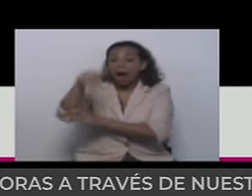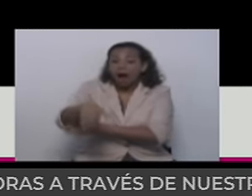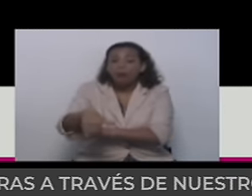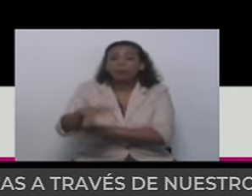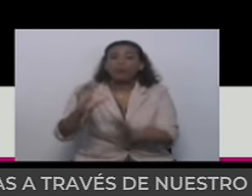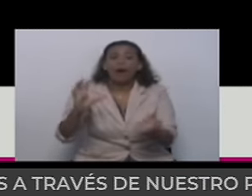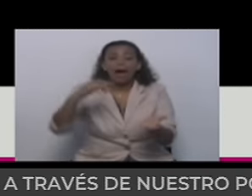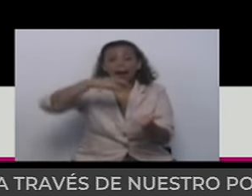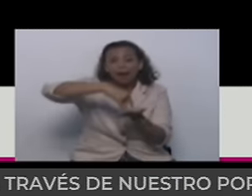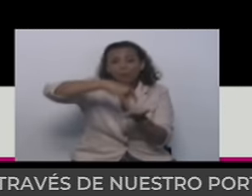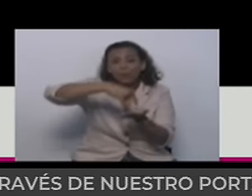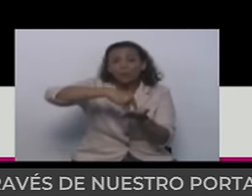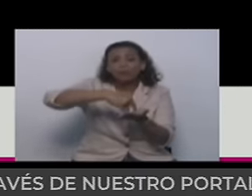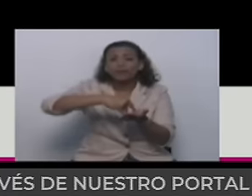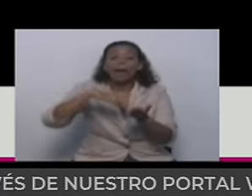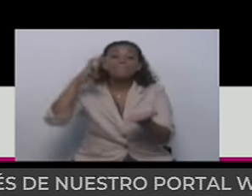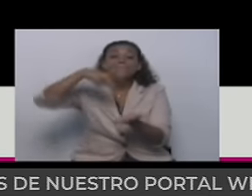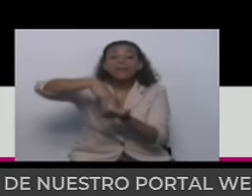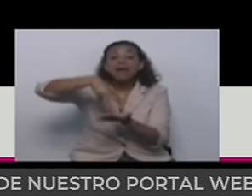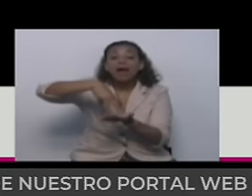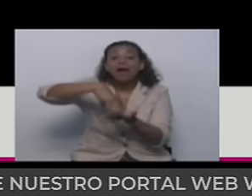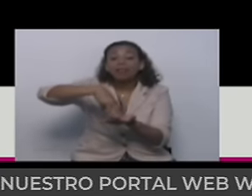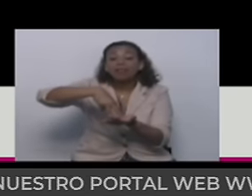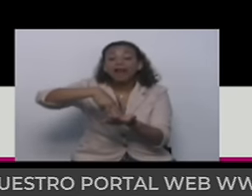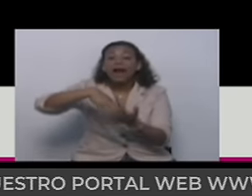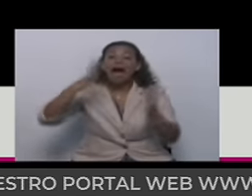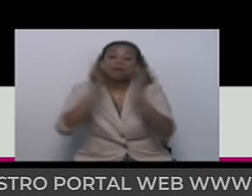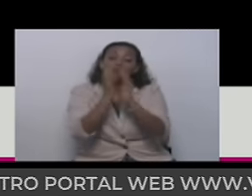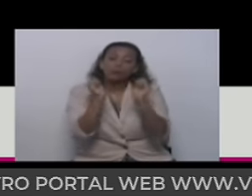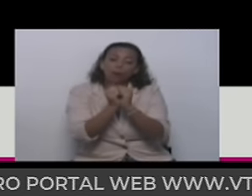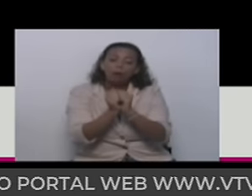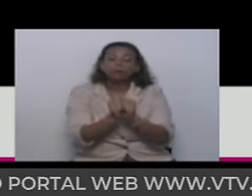Aragua, Carabobo, Miranda,